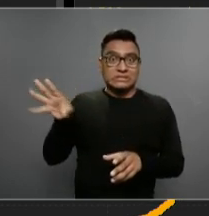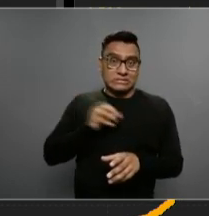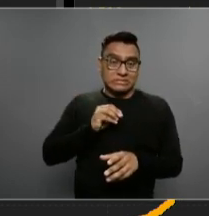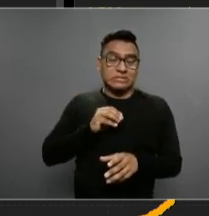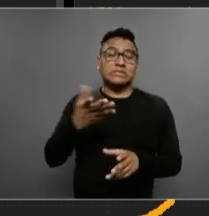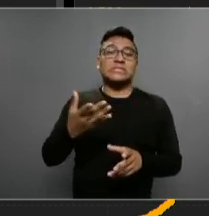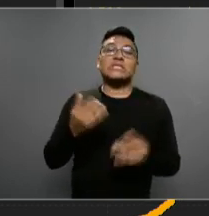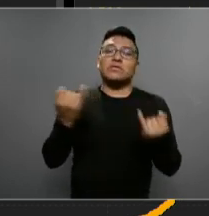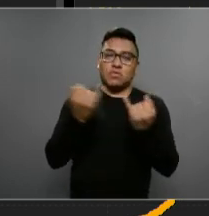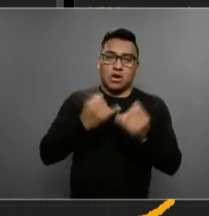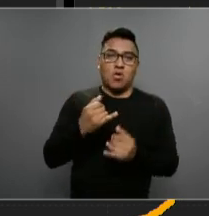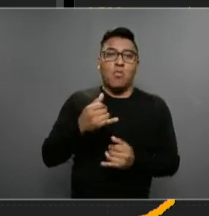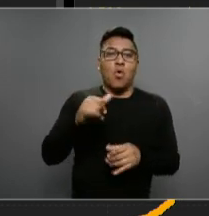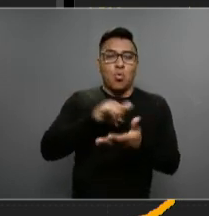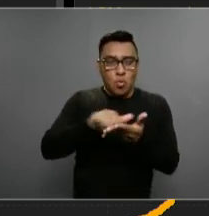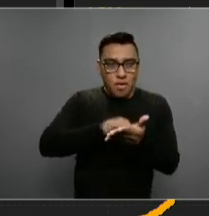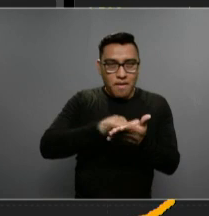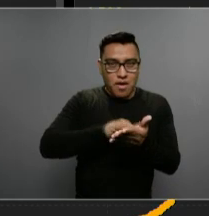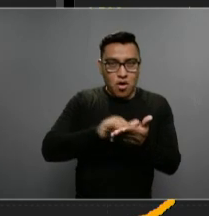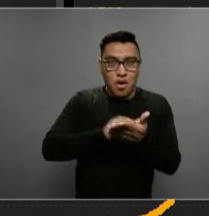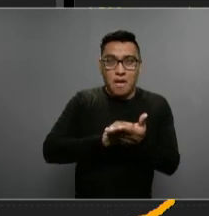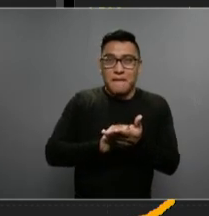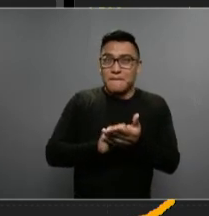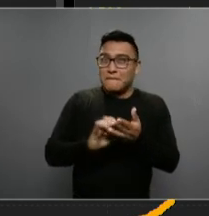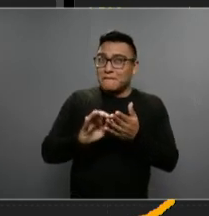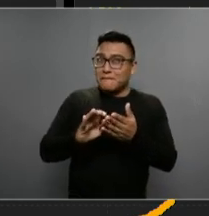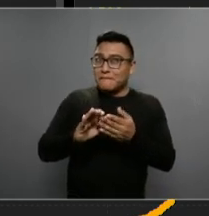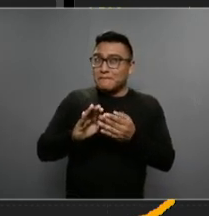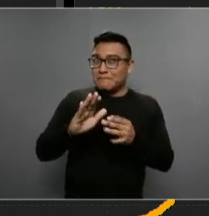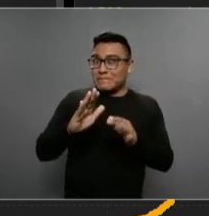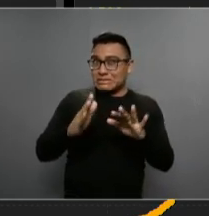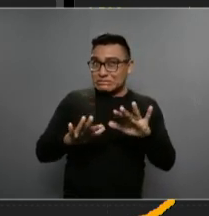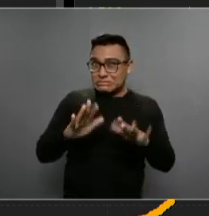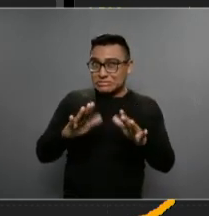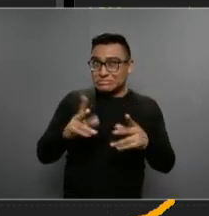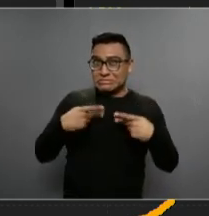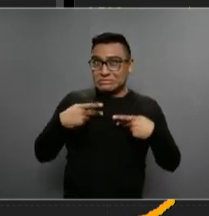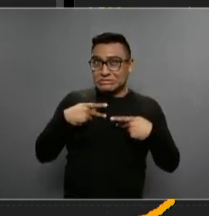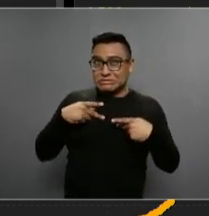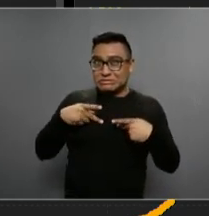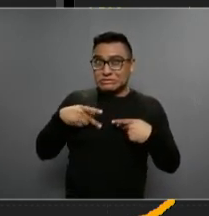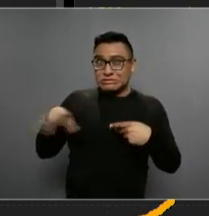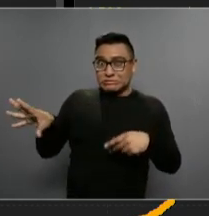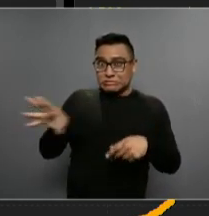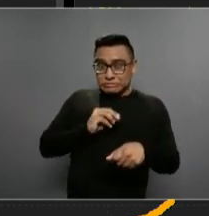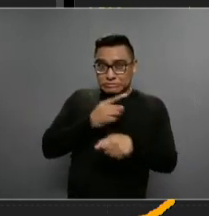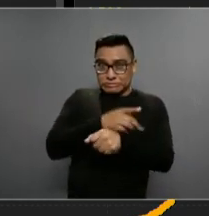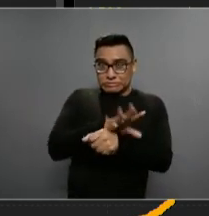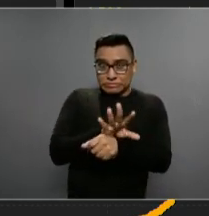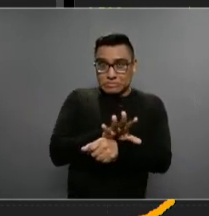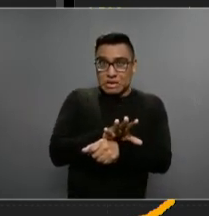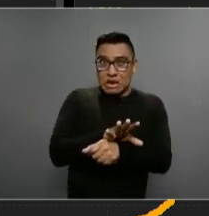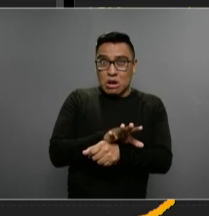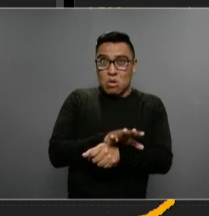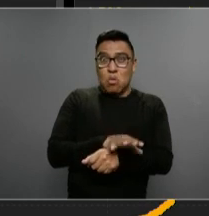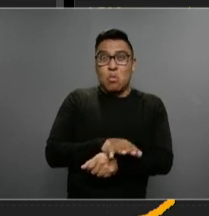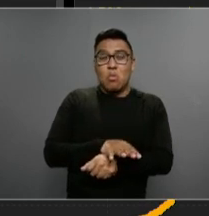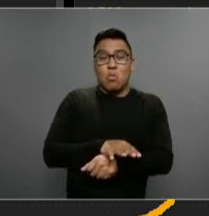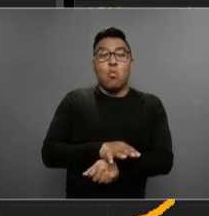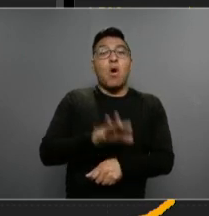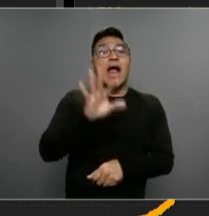también aquí, concentra más del 40% de los contagios documentados en Estados Unidos,